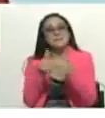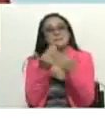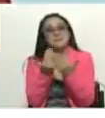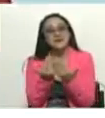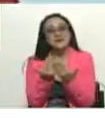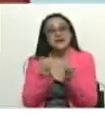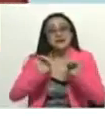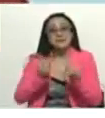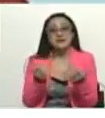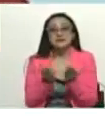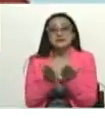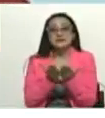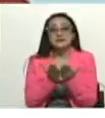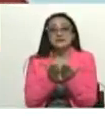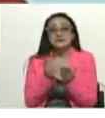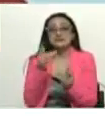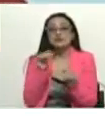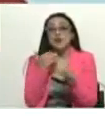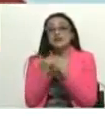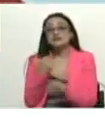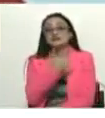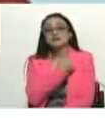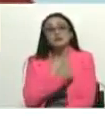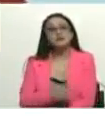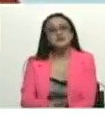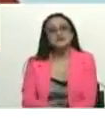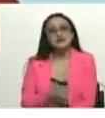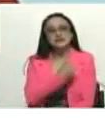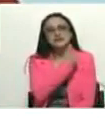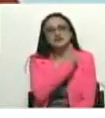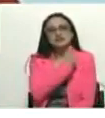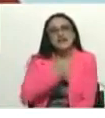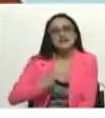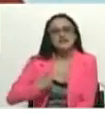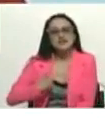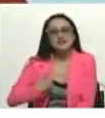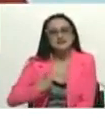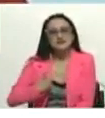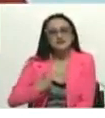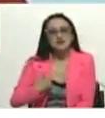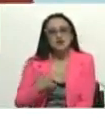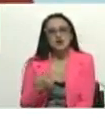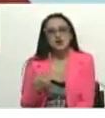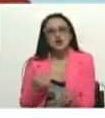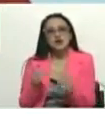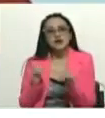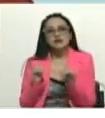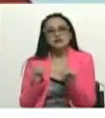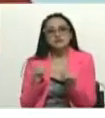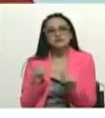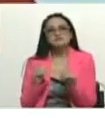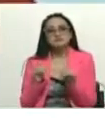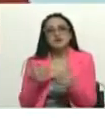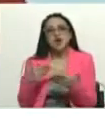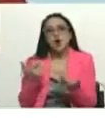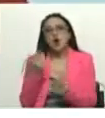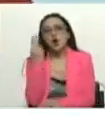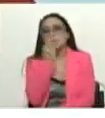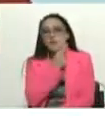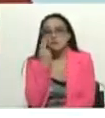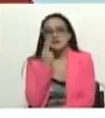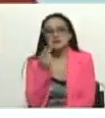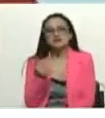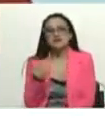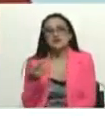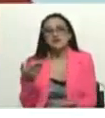ciclo. Y ese sacrificio de 2 maestros sembró el compromiso de nosotros por una